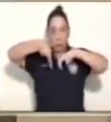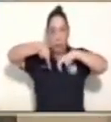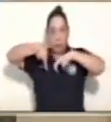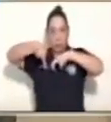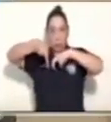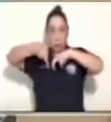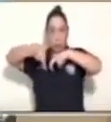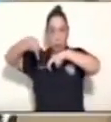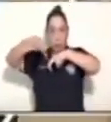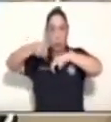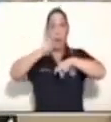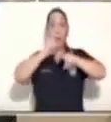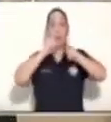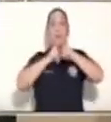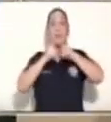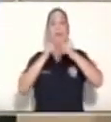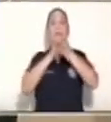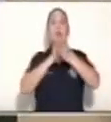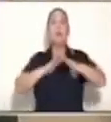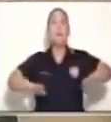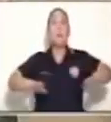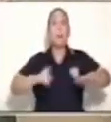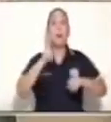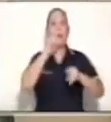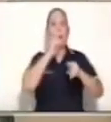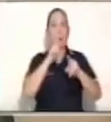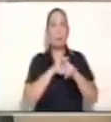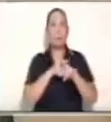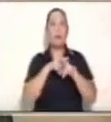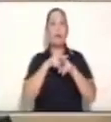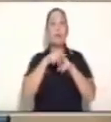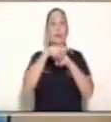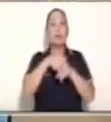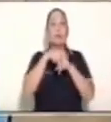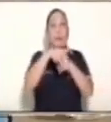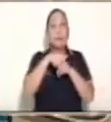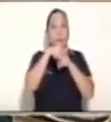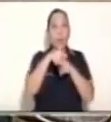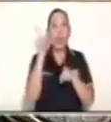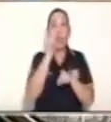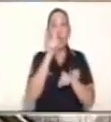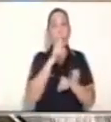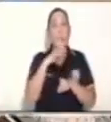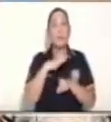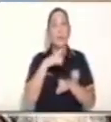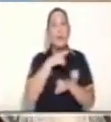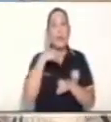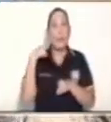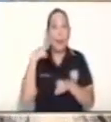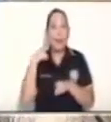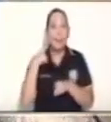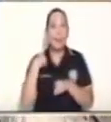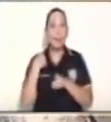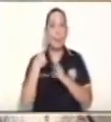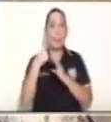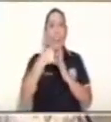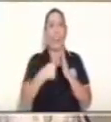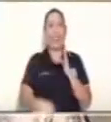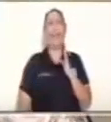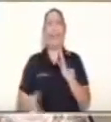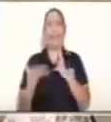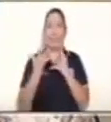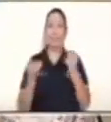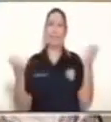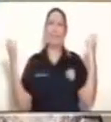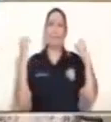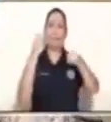la quiero ver. También el jinete sin cabeza o el padre sin cabeza, que es un personaje que le quitaron la cabeza y anda en un caballo